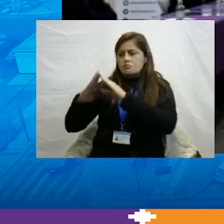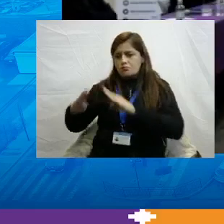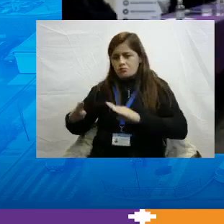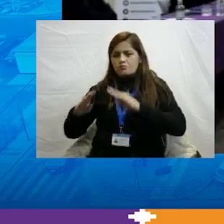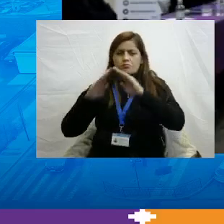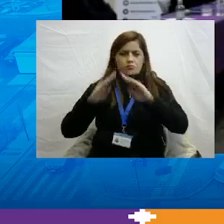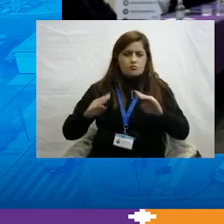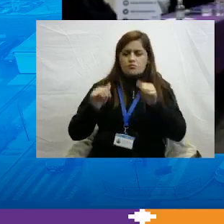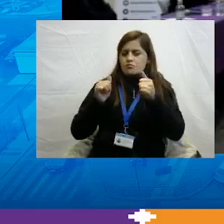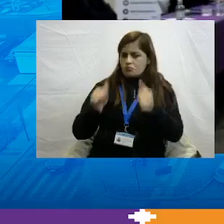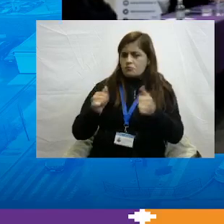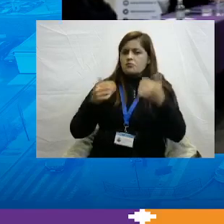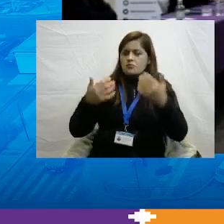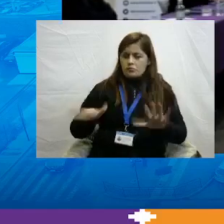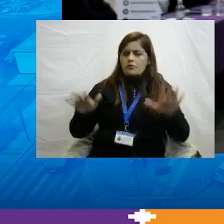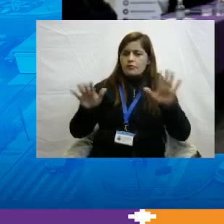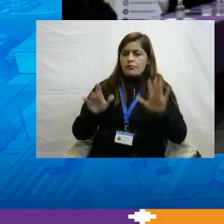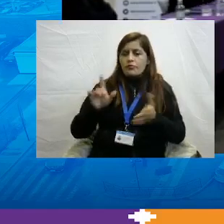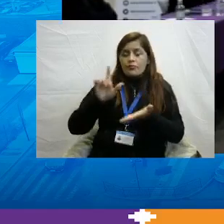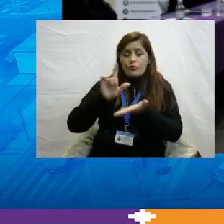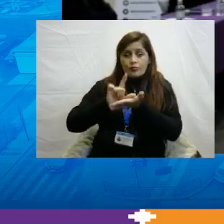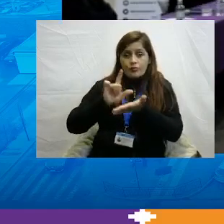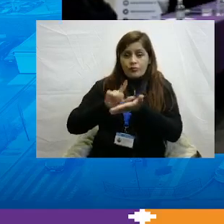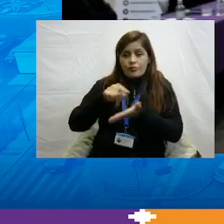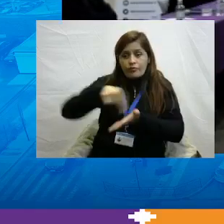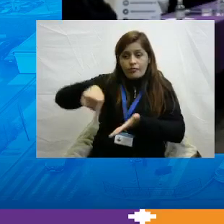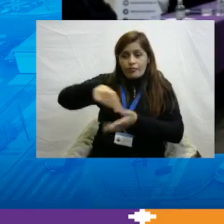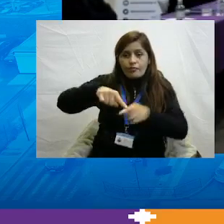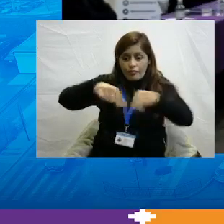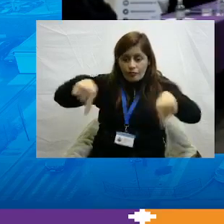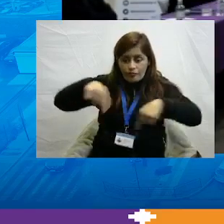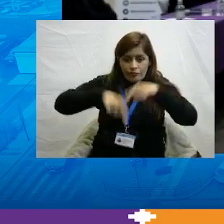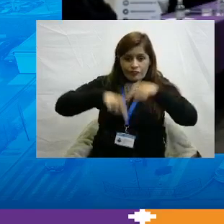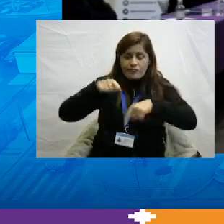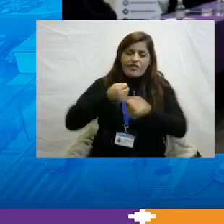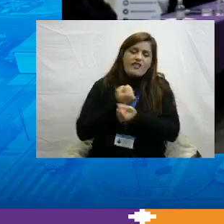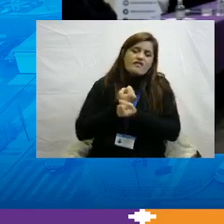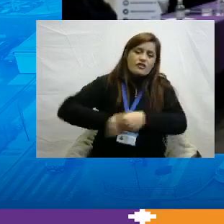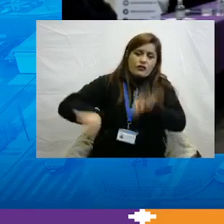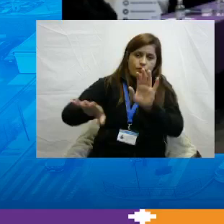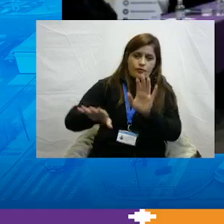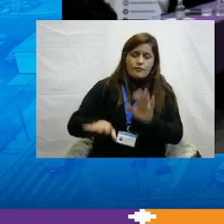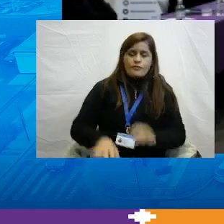están entregadas al club de fútbol, pero ese lugar claramente está abandonado, que incluso recuerdo que